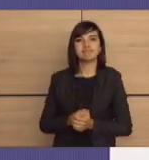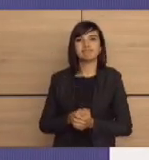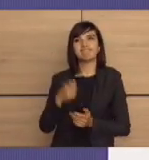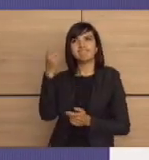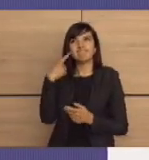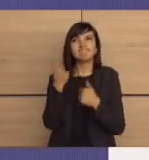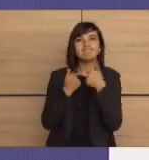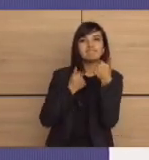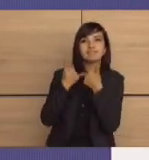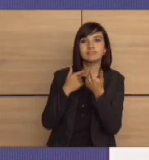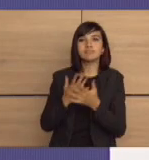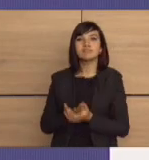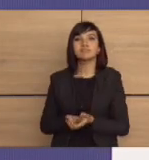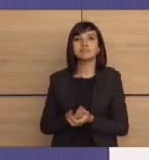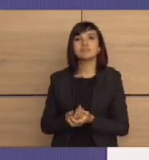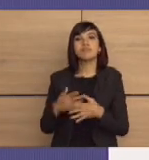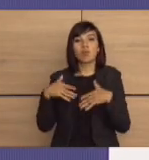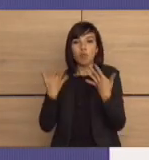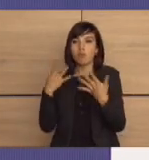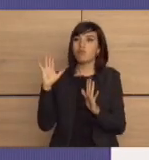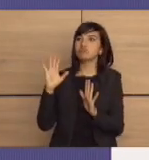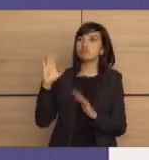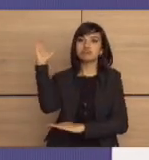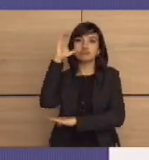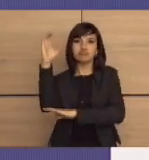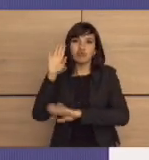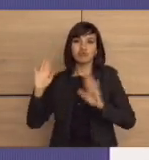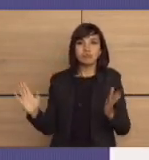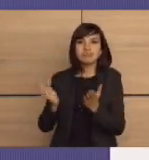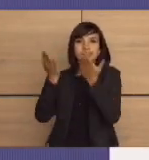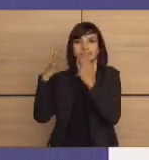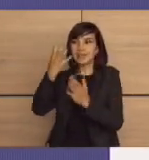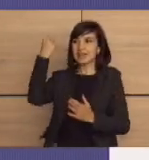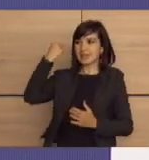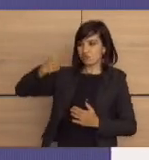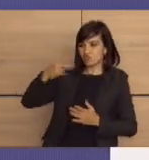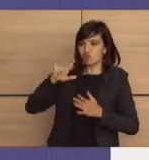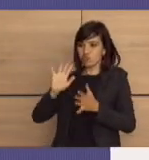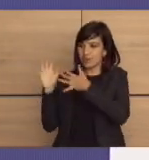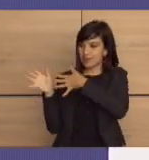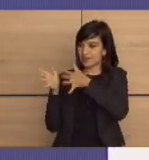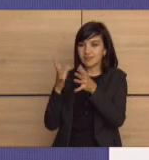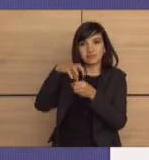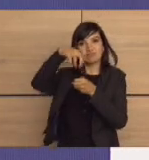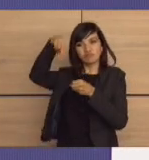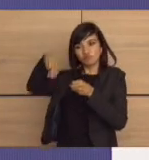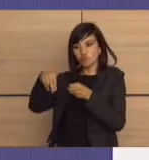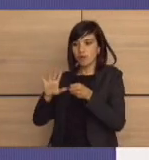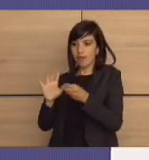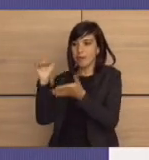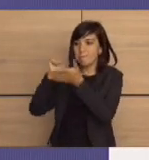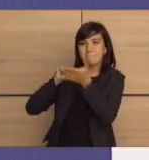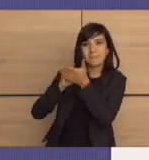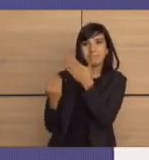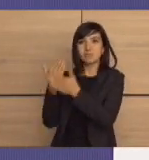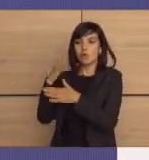básicamente cómo vamos a promover que este conocimiento, que esta enseñanza de la historia, ética y ciudadanía se pueda dar en las aulas,